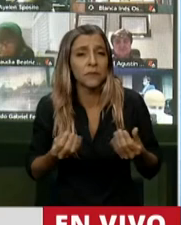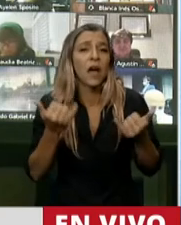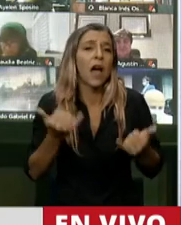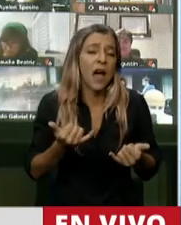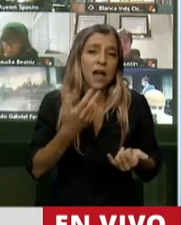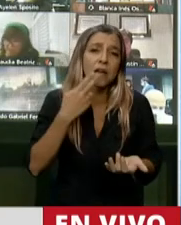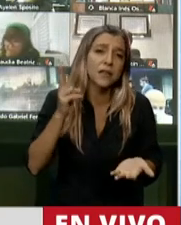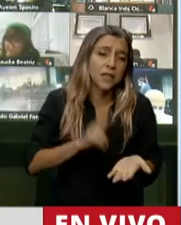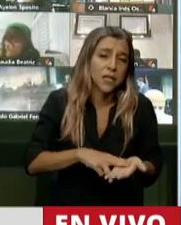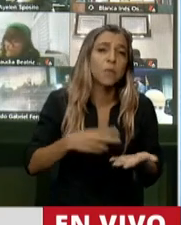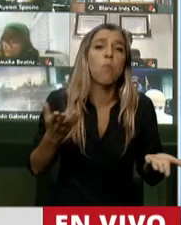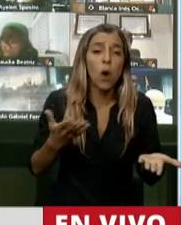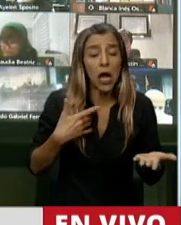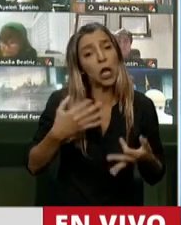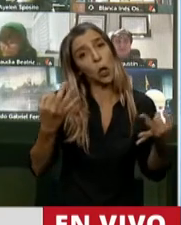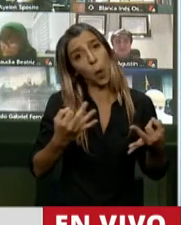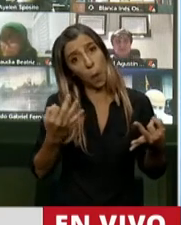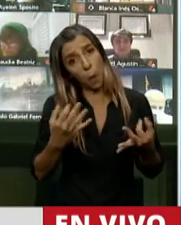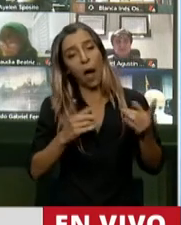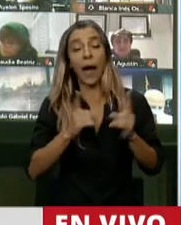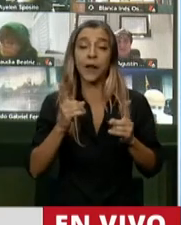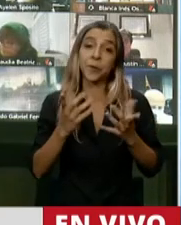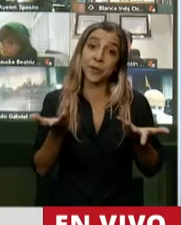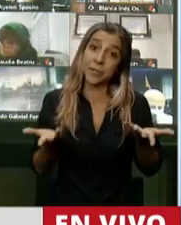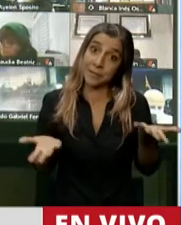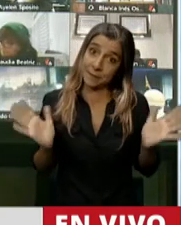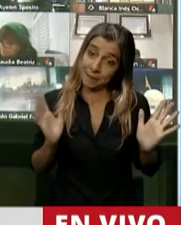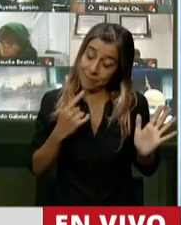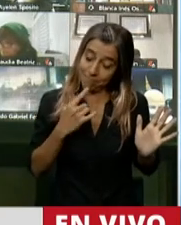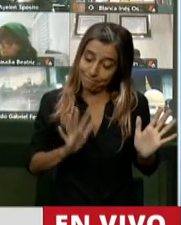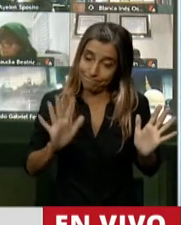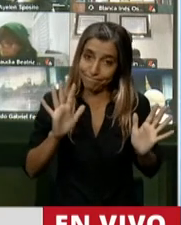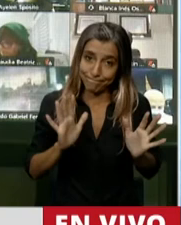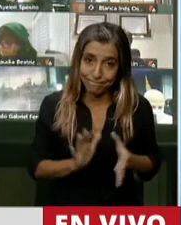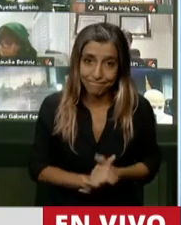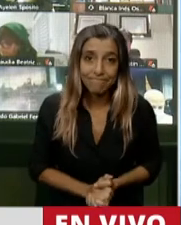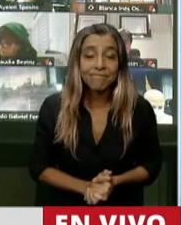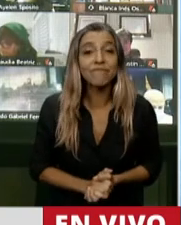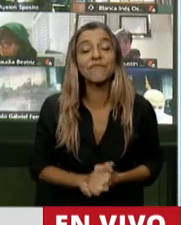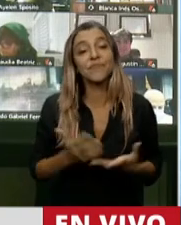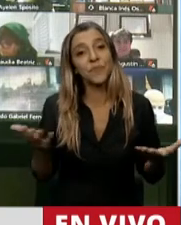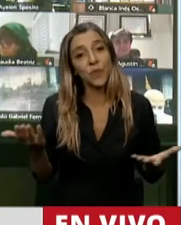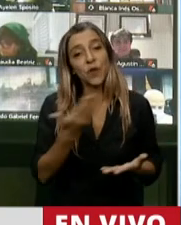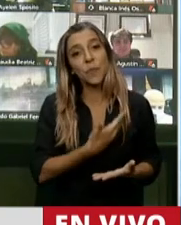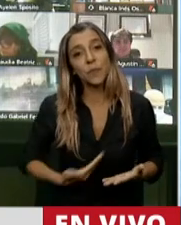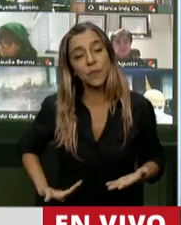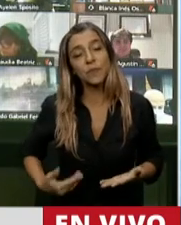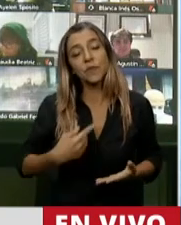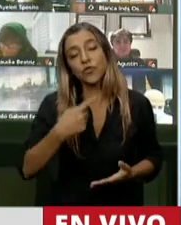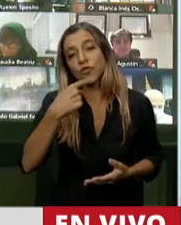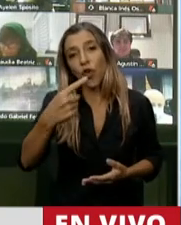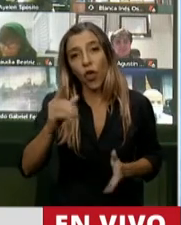casos de no tanta. Entonces, señor presidente, yo creo que hablar